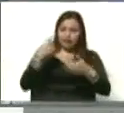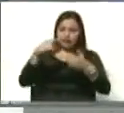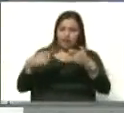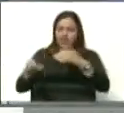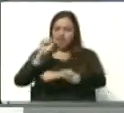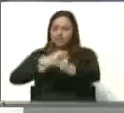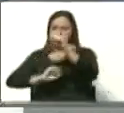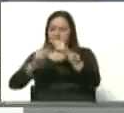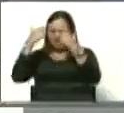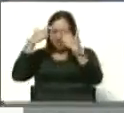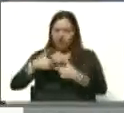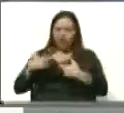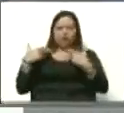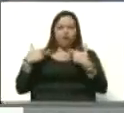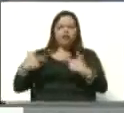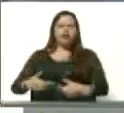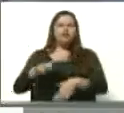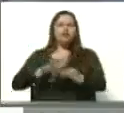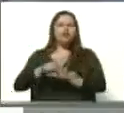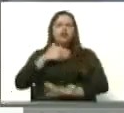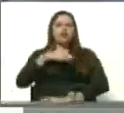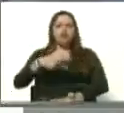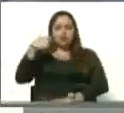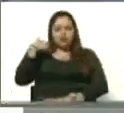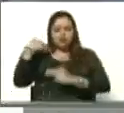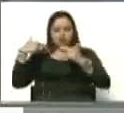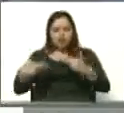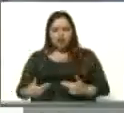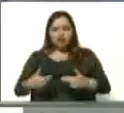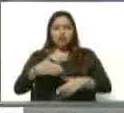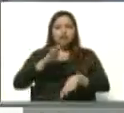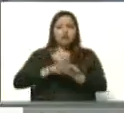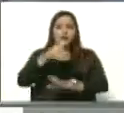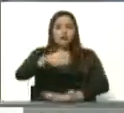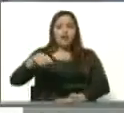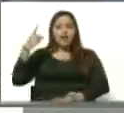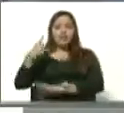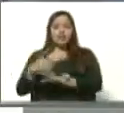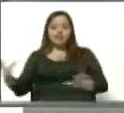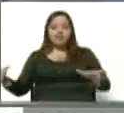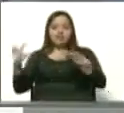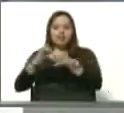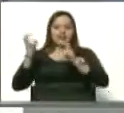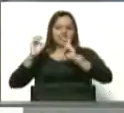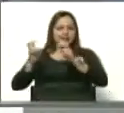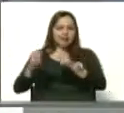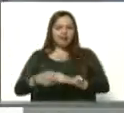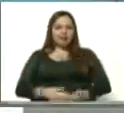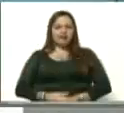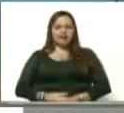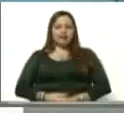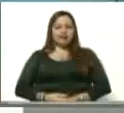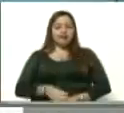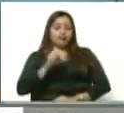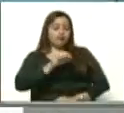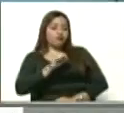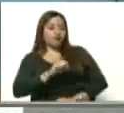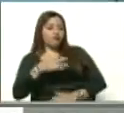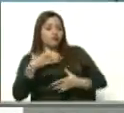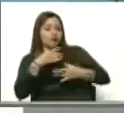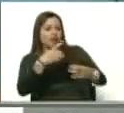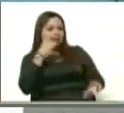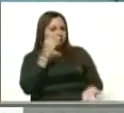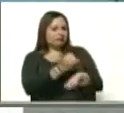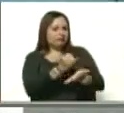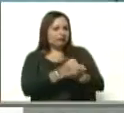humano, de por qué somos humanos y por qué el público debe unirse a ese tema progresista. Es interesante también ver la